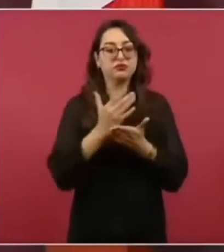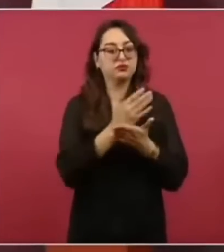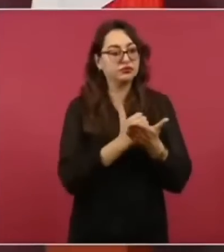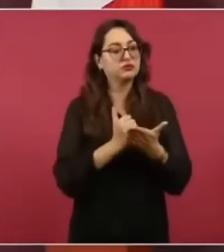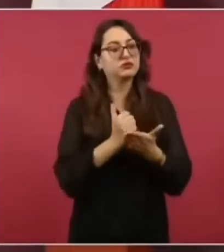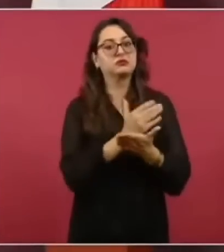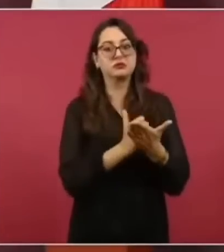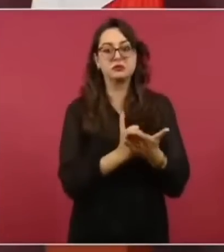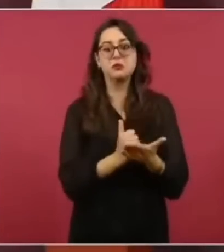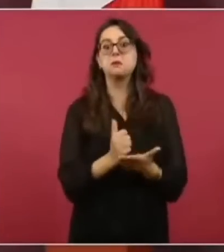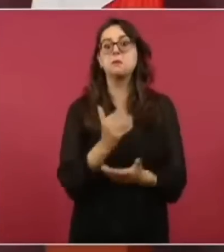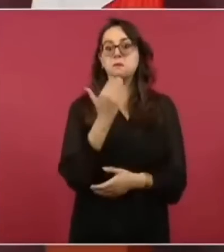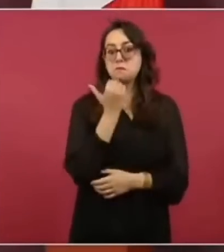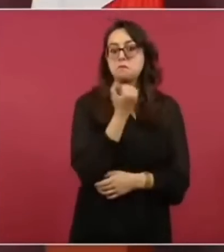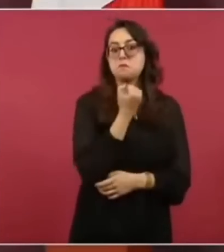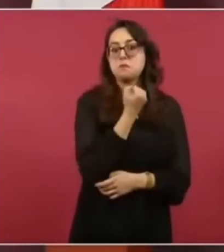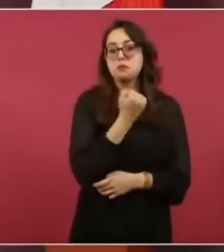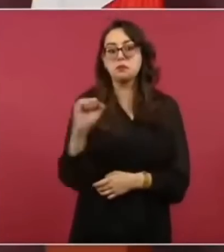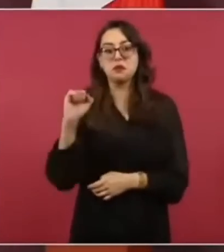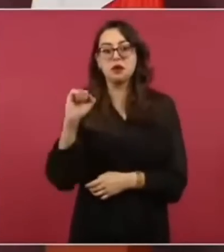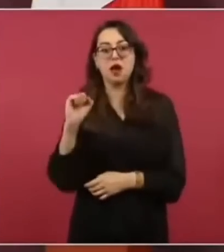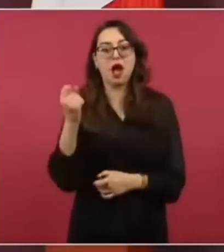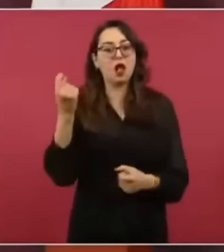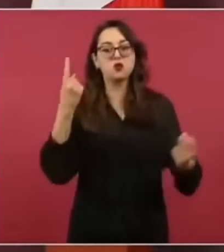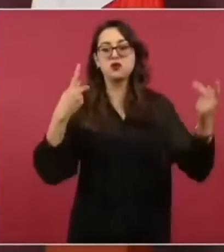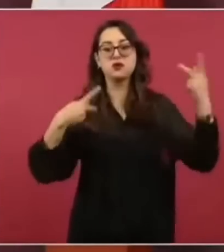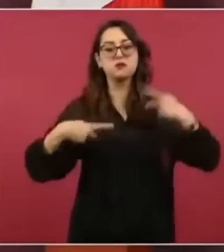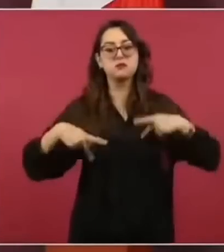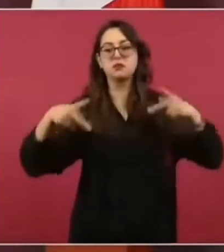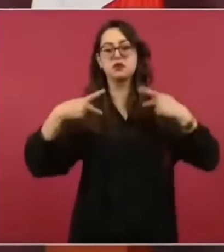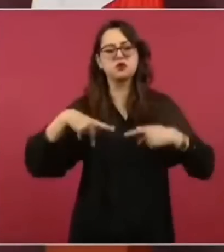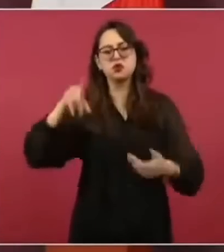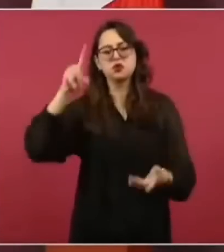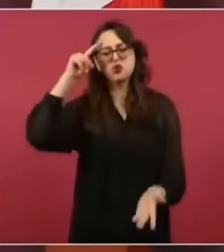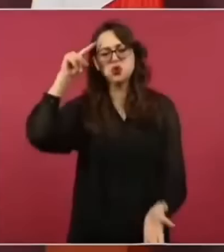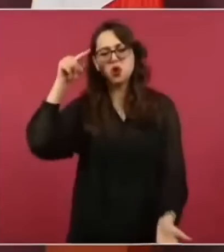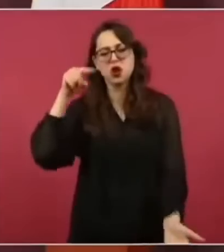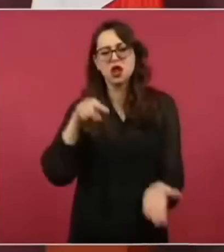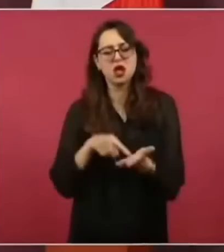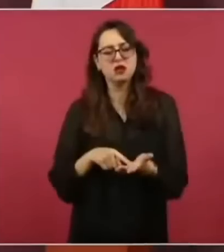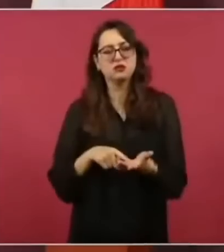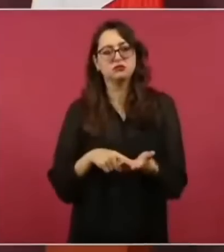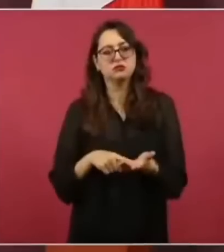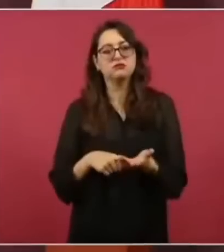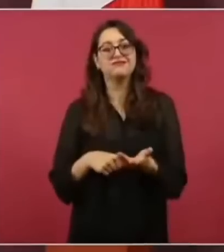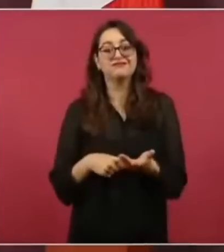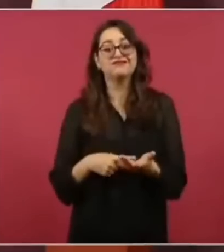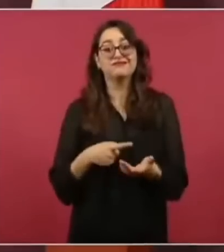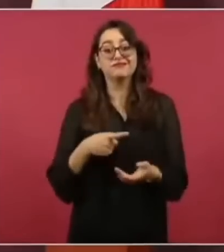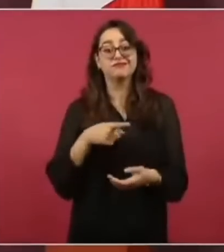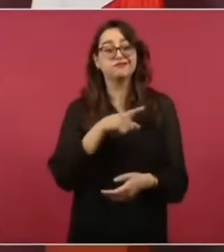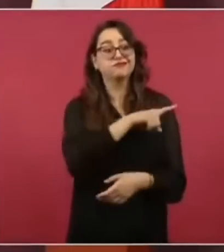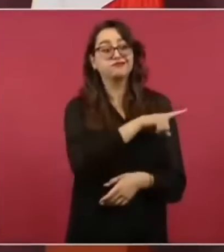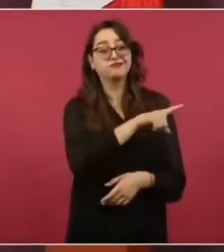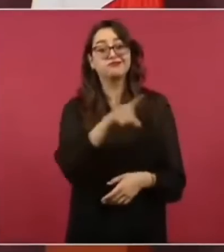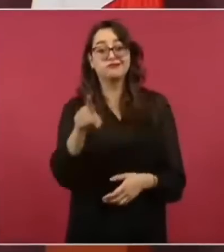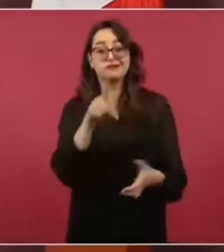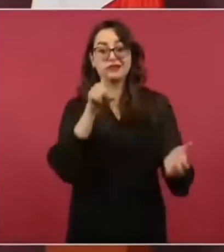política sustentada en despertar el odio y